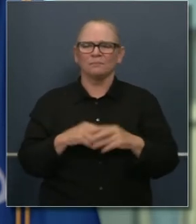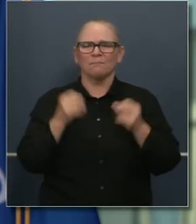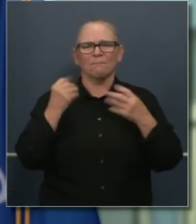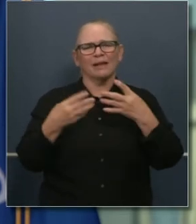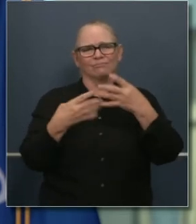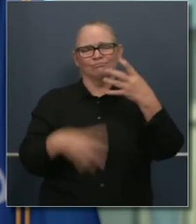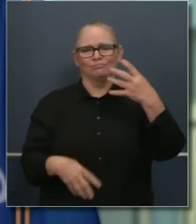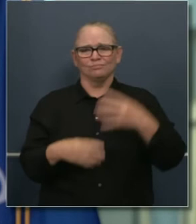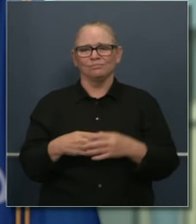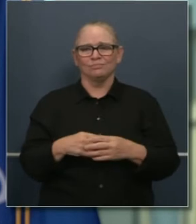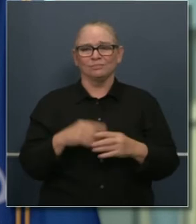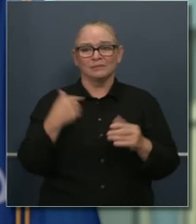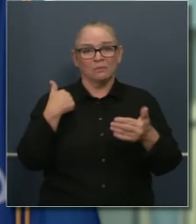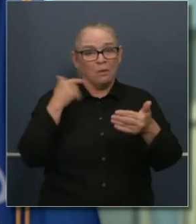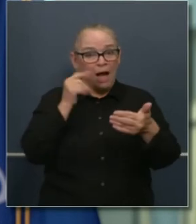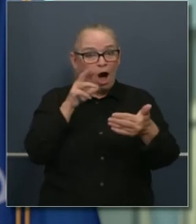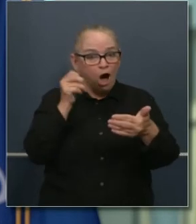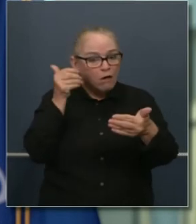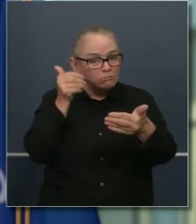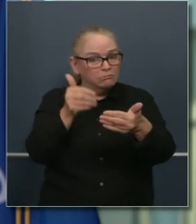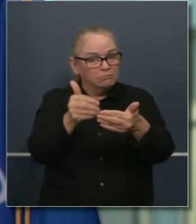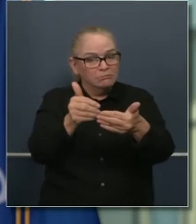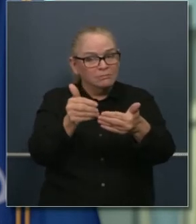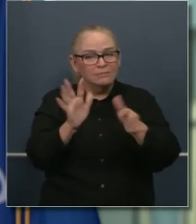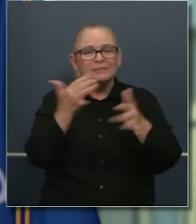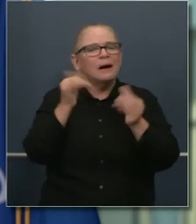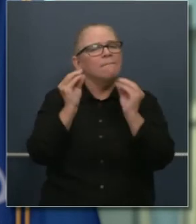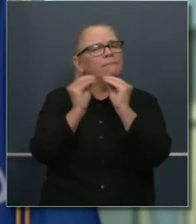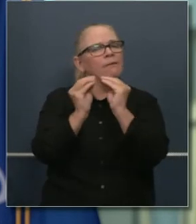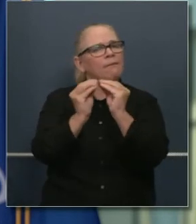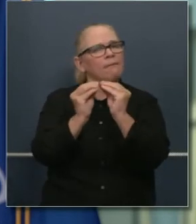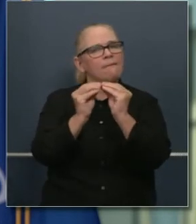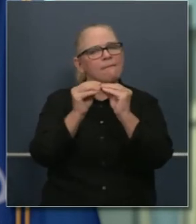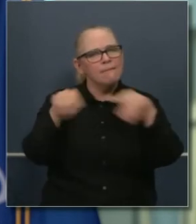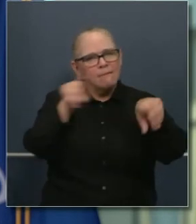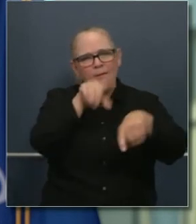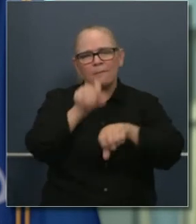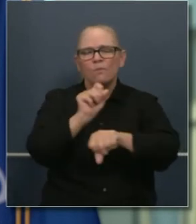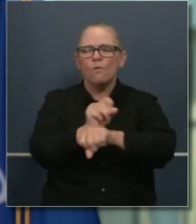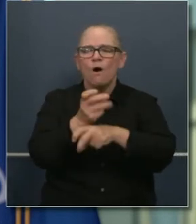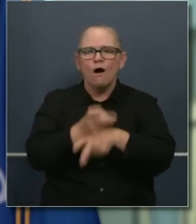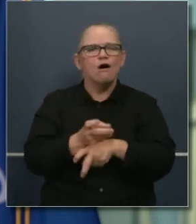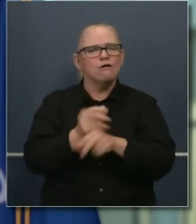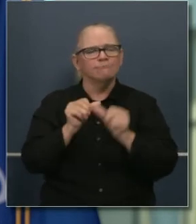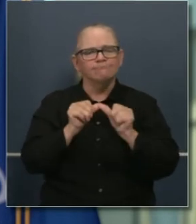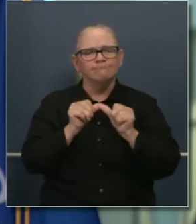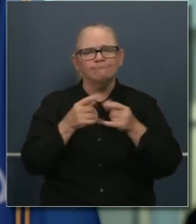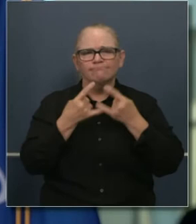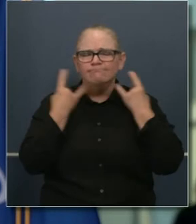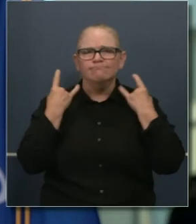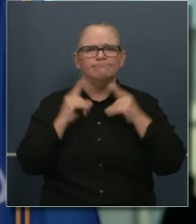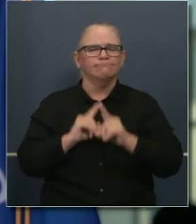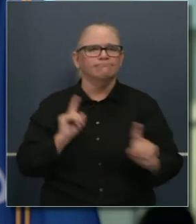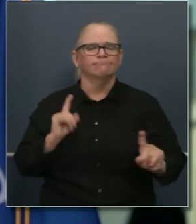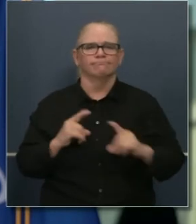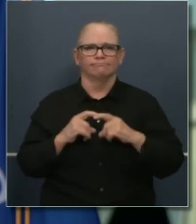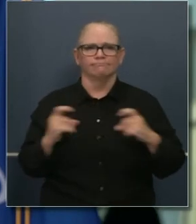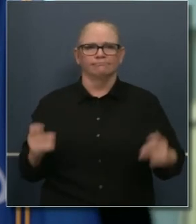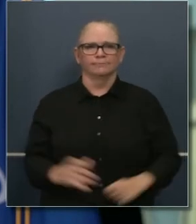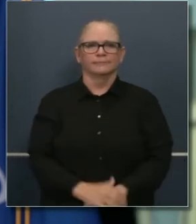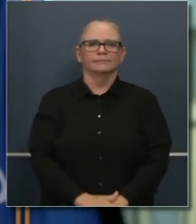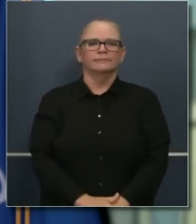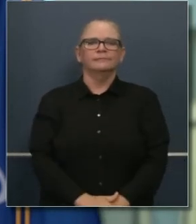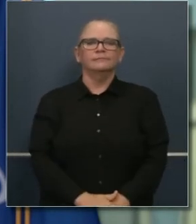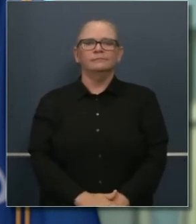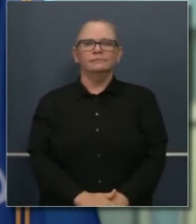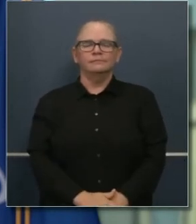que básicamente estamos acercándonos a ese momento ahora que vemos una reducción importante en la transmisión de este virus